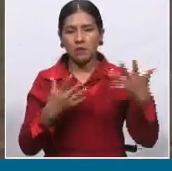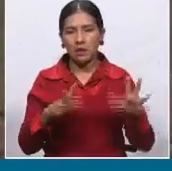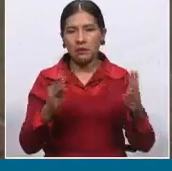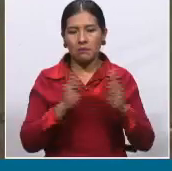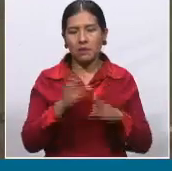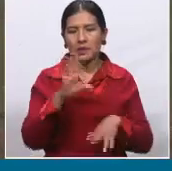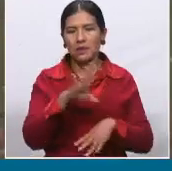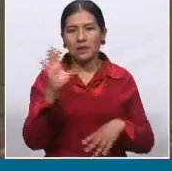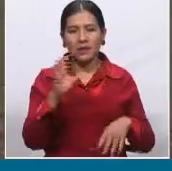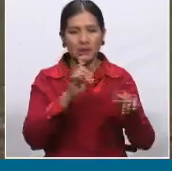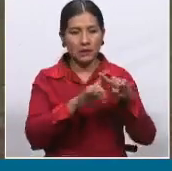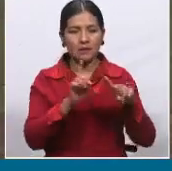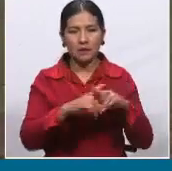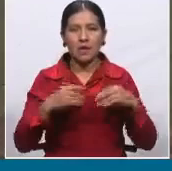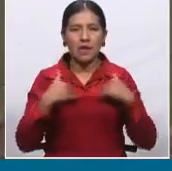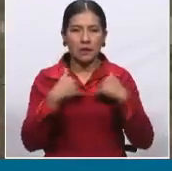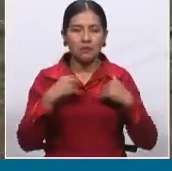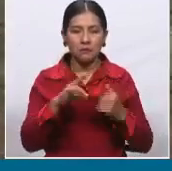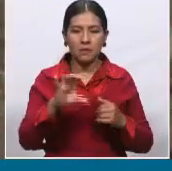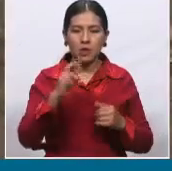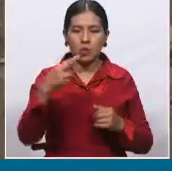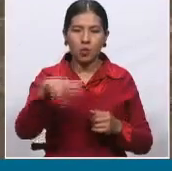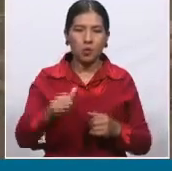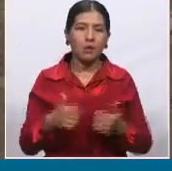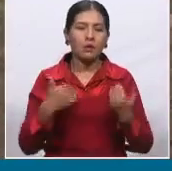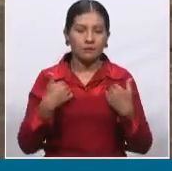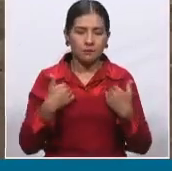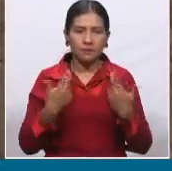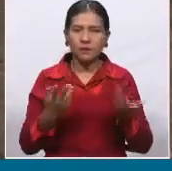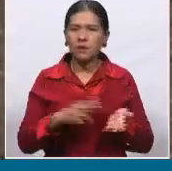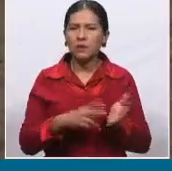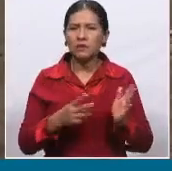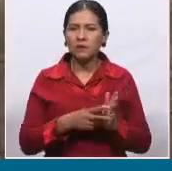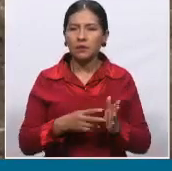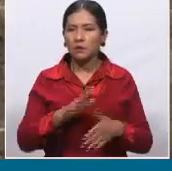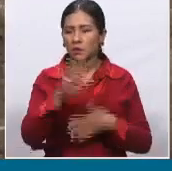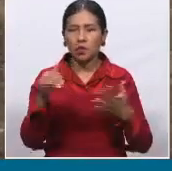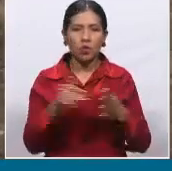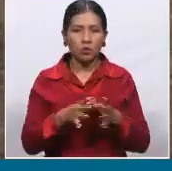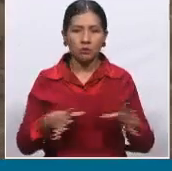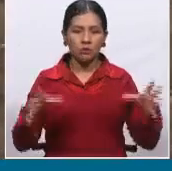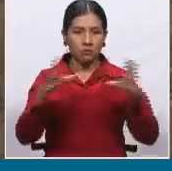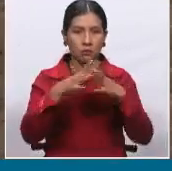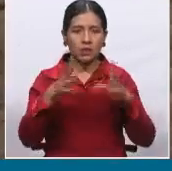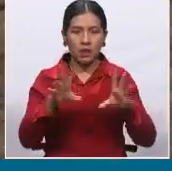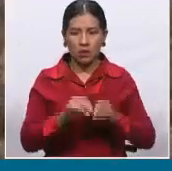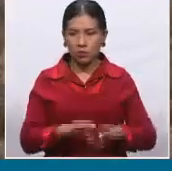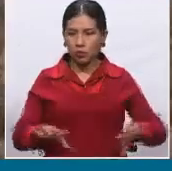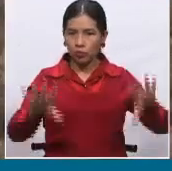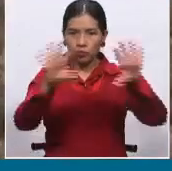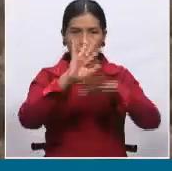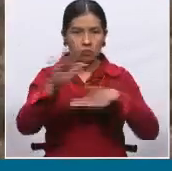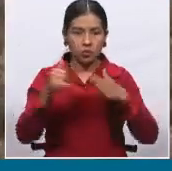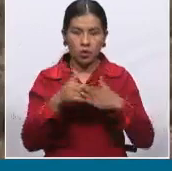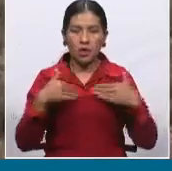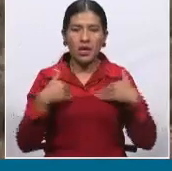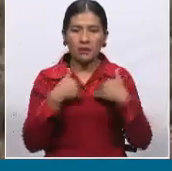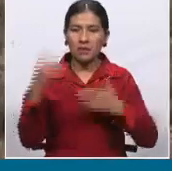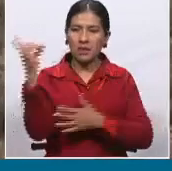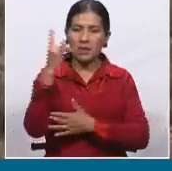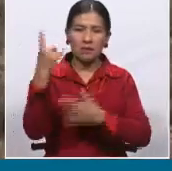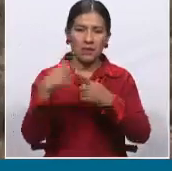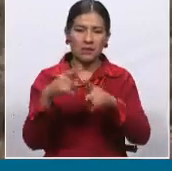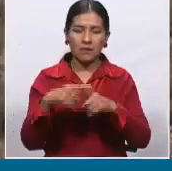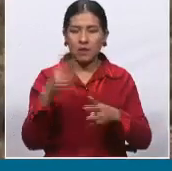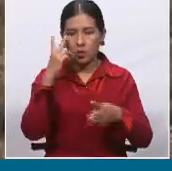más de 500 vicuñas. ¿Qué significa esto? Significa de que prácticamente la distribución tanto de camélidos domésticos